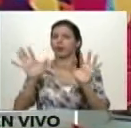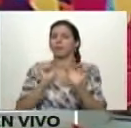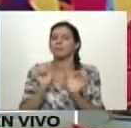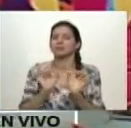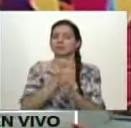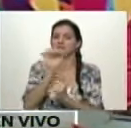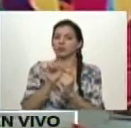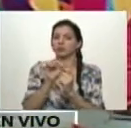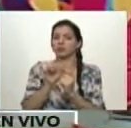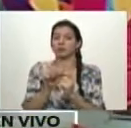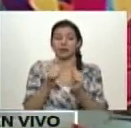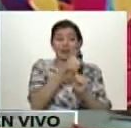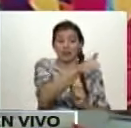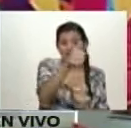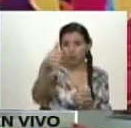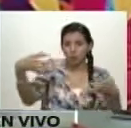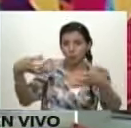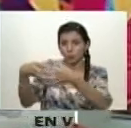Cada cuadro,